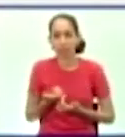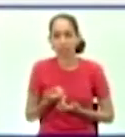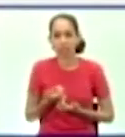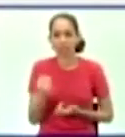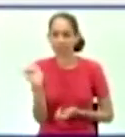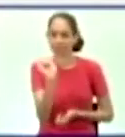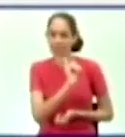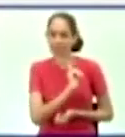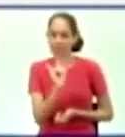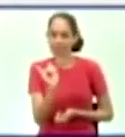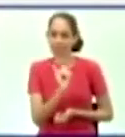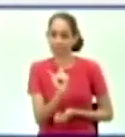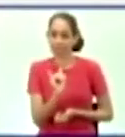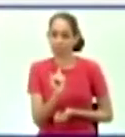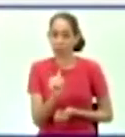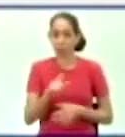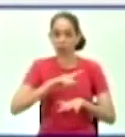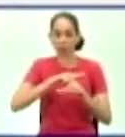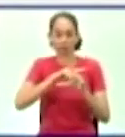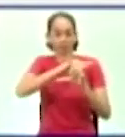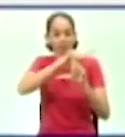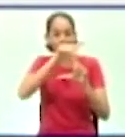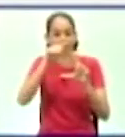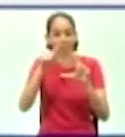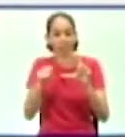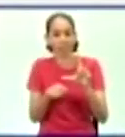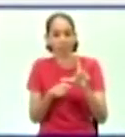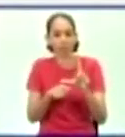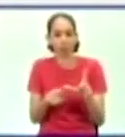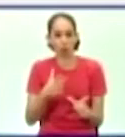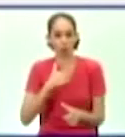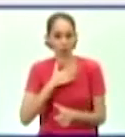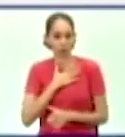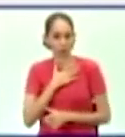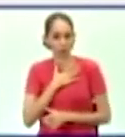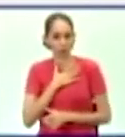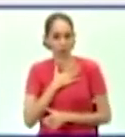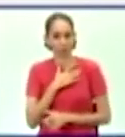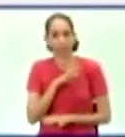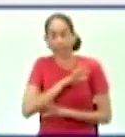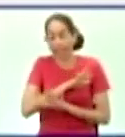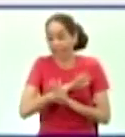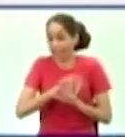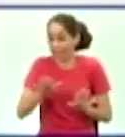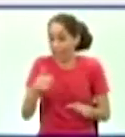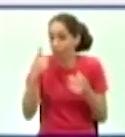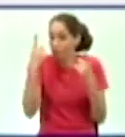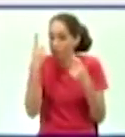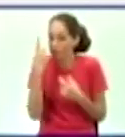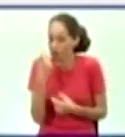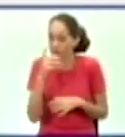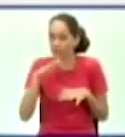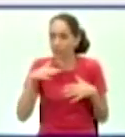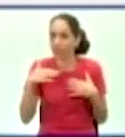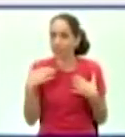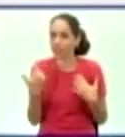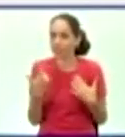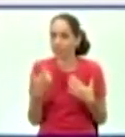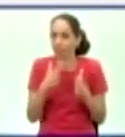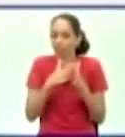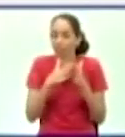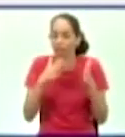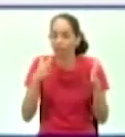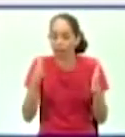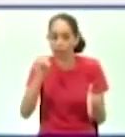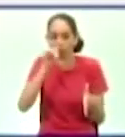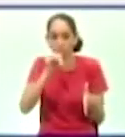es igual a la de su arco correspondiente. Entonces solo nos bastaría poder hallar la amplitud de ese ángulo central para